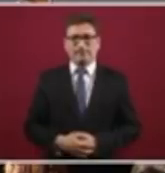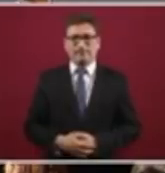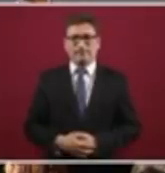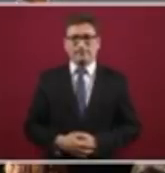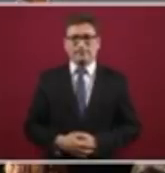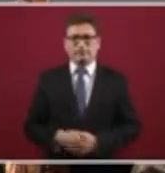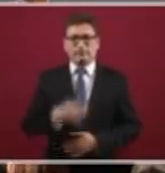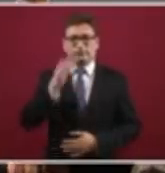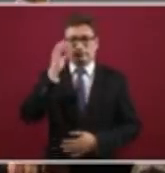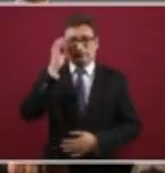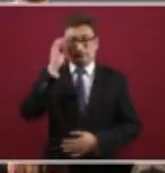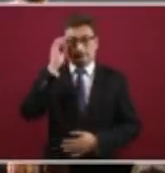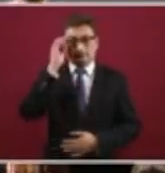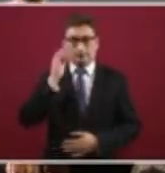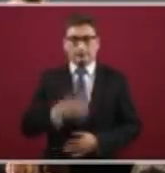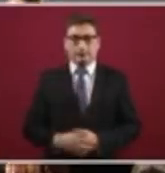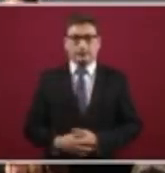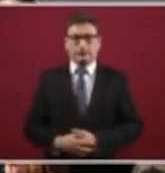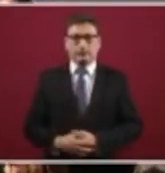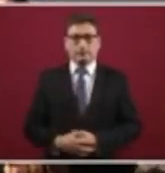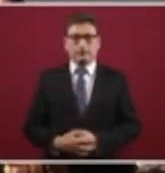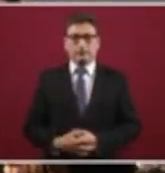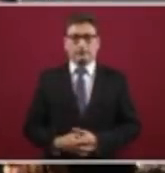si yo más grande sí